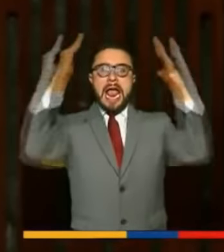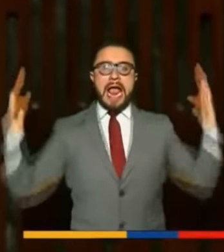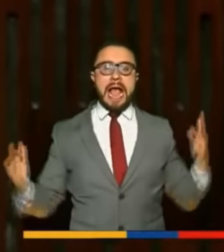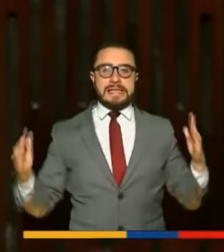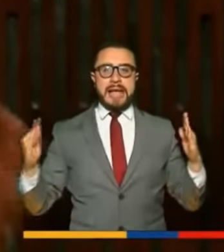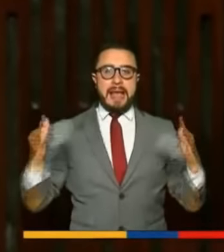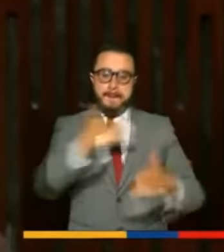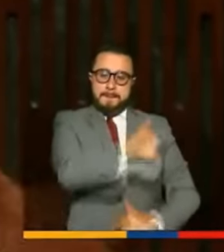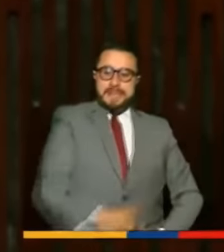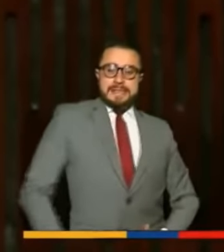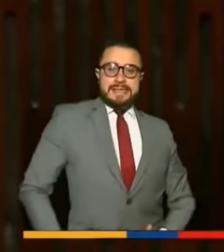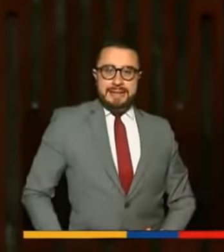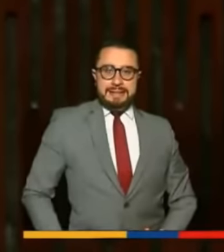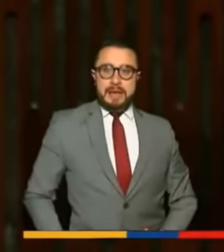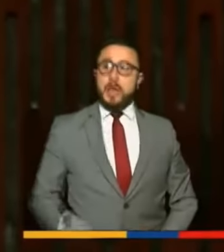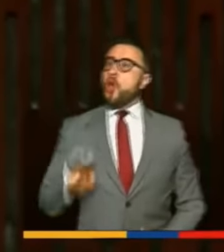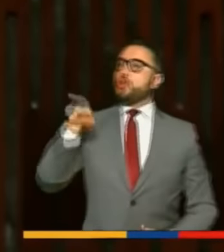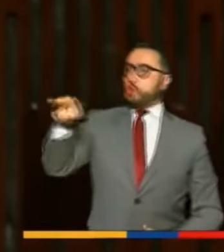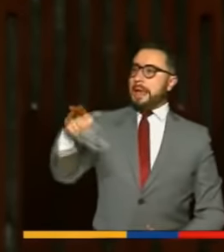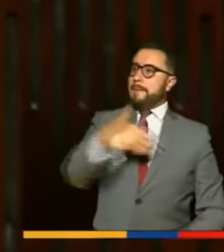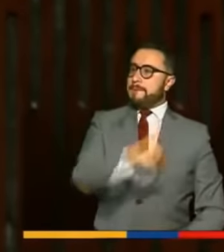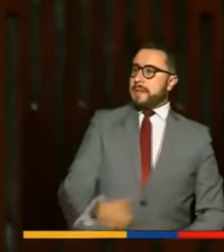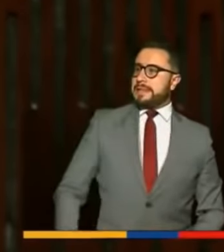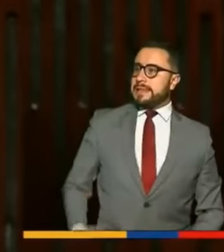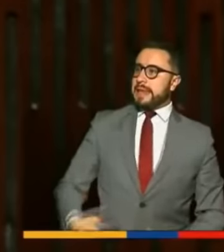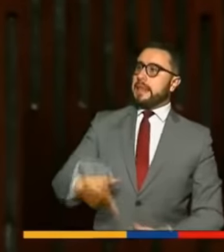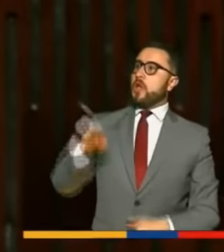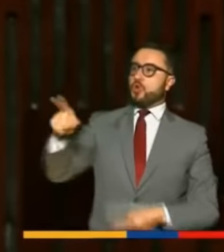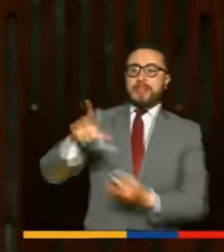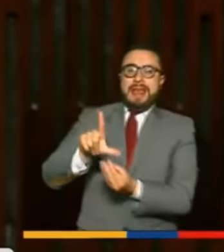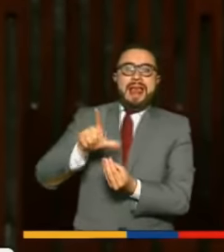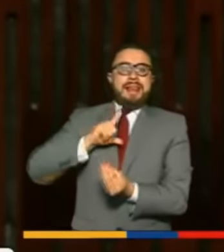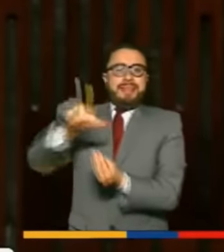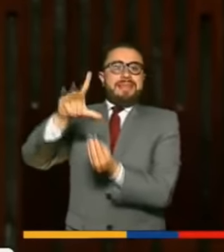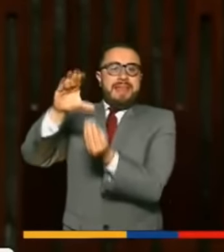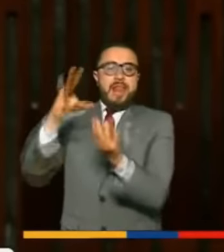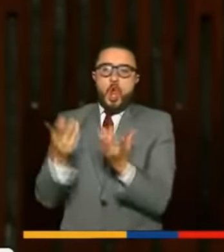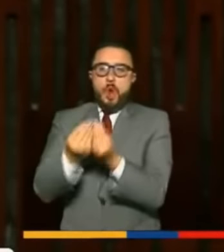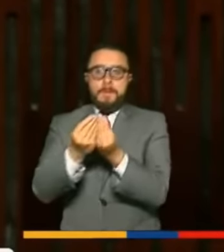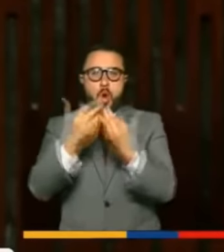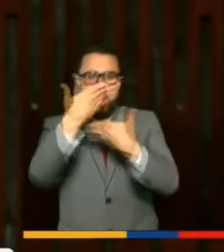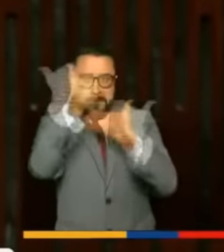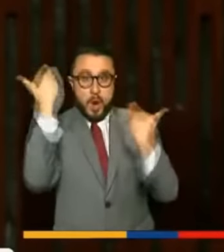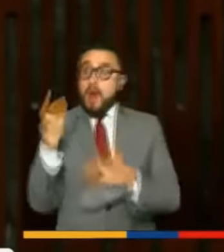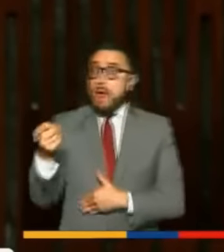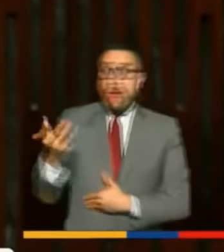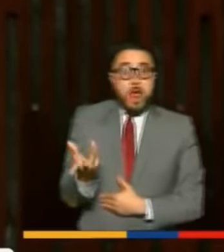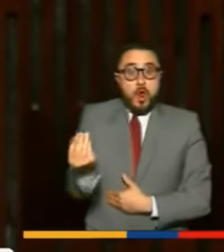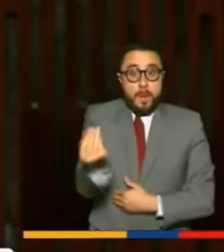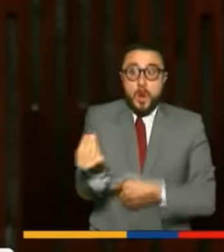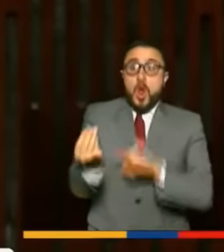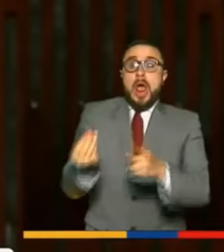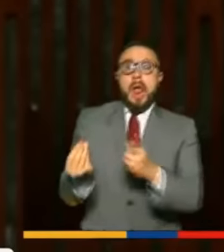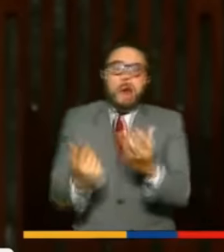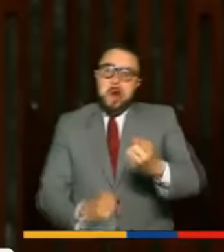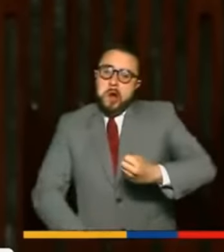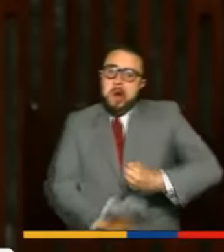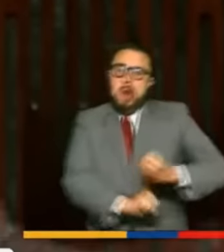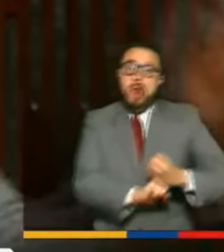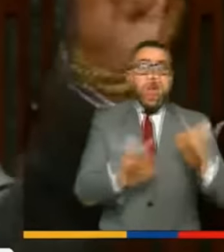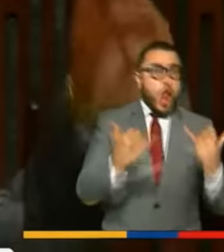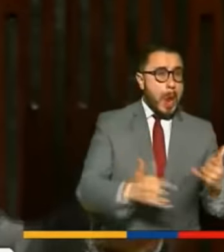Un frente en donde usted, Gustavo Petro, es el comandante. Un frente que es cómplice de la masacre que están